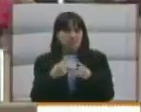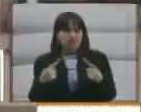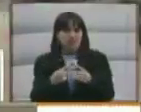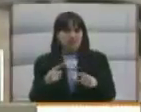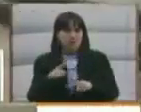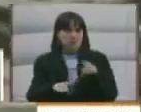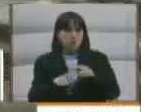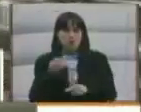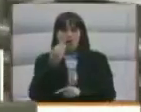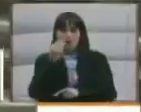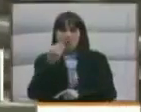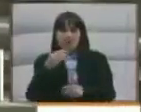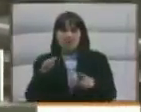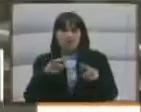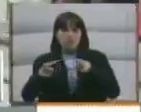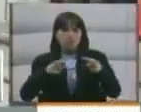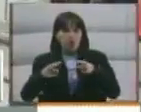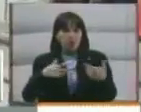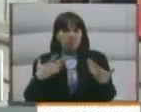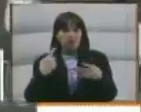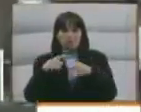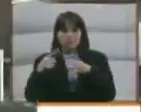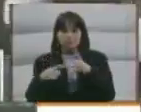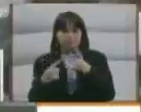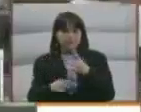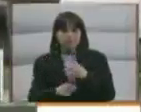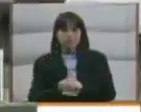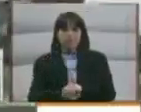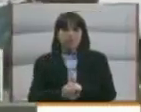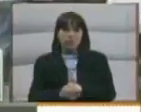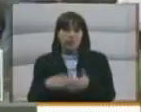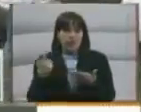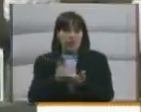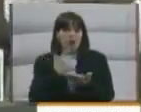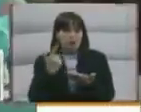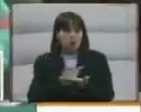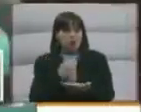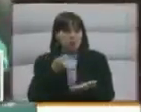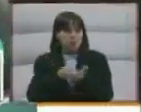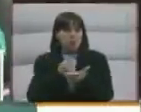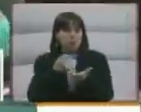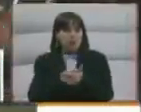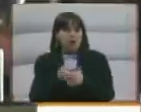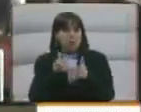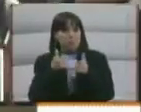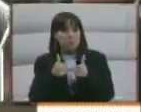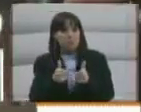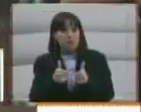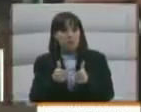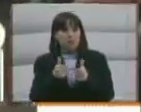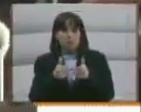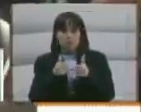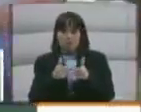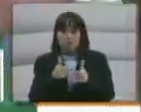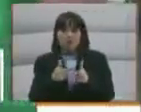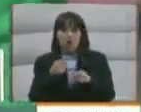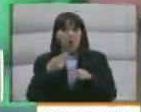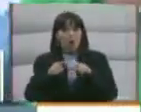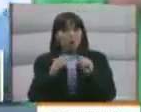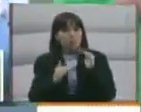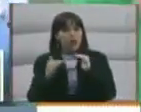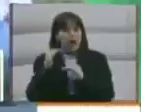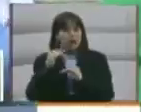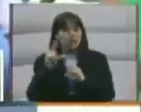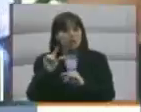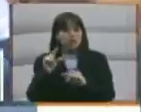tortas, de cosas, de comida. Los libros sí están a buen precio, uno está muy a buen precio, otro está un poquito más alto, de acuerdo a